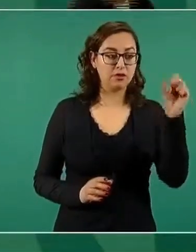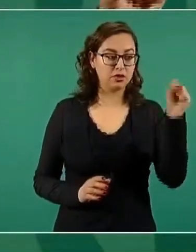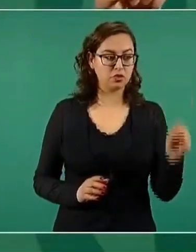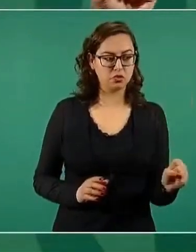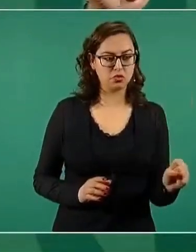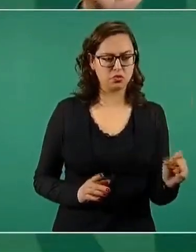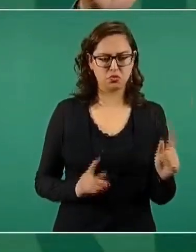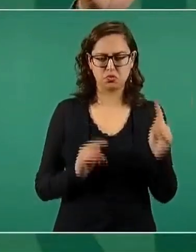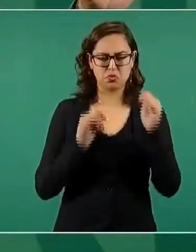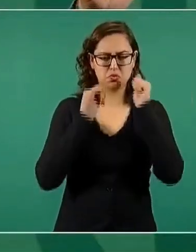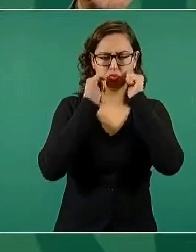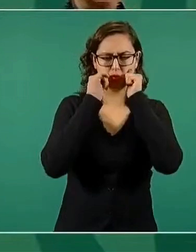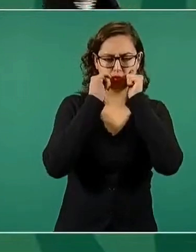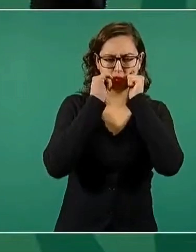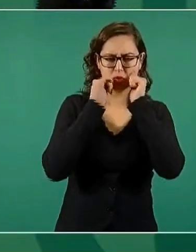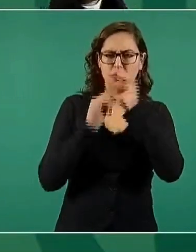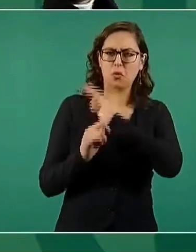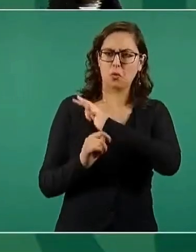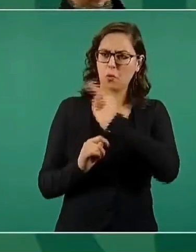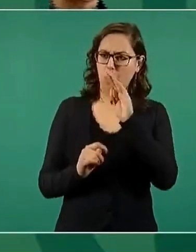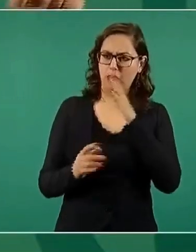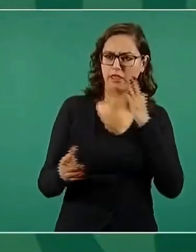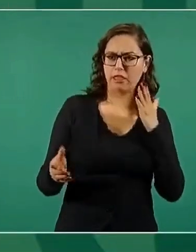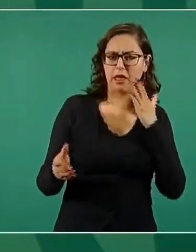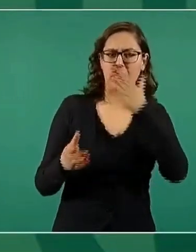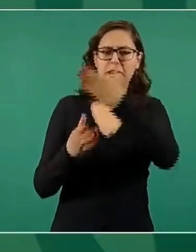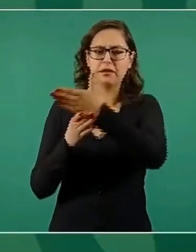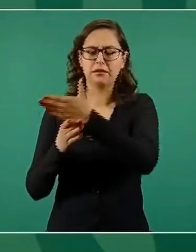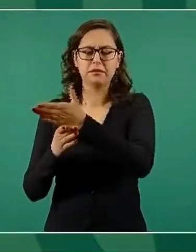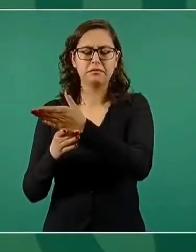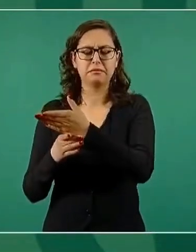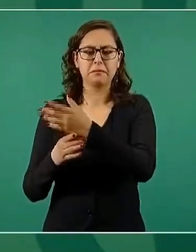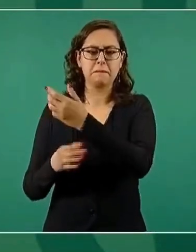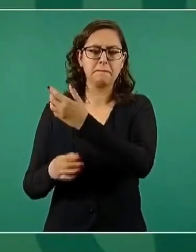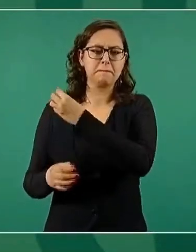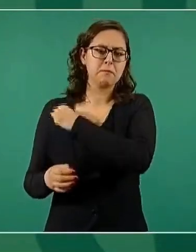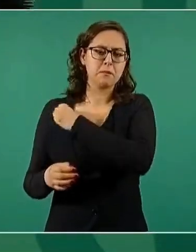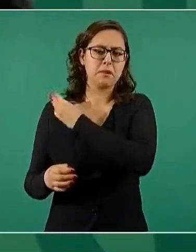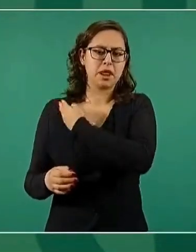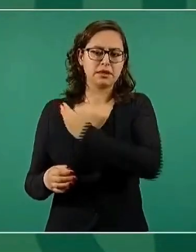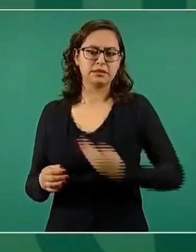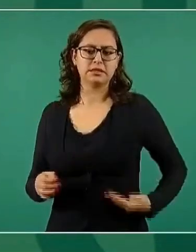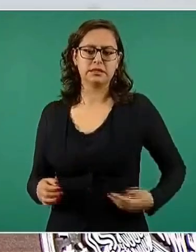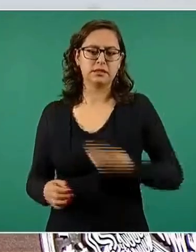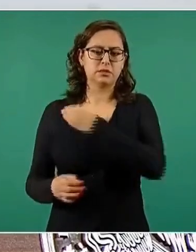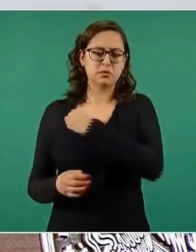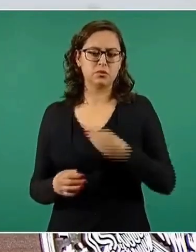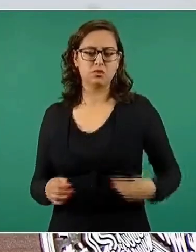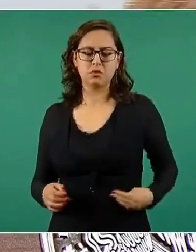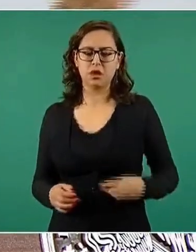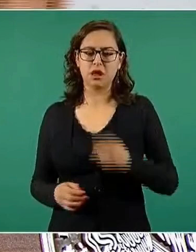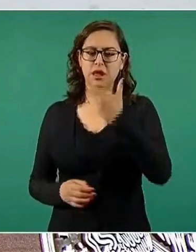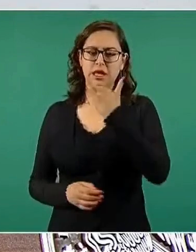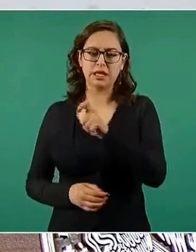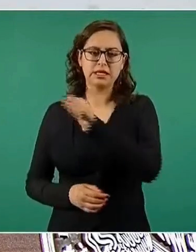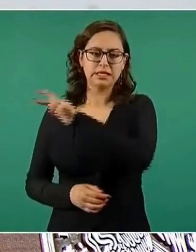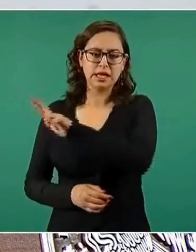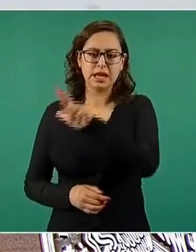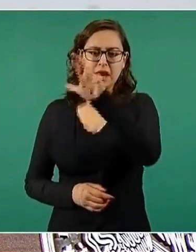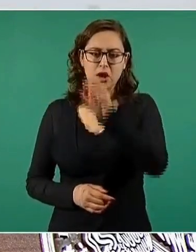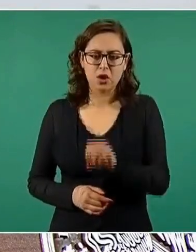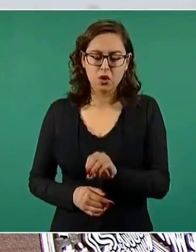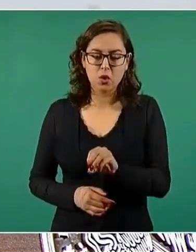negociar con un presidente municipal de Quintana Roo o de Chiapas.